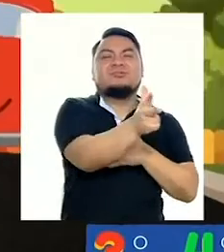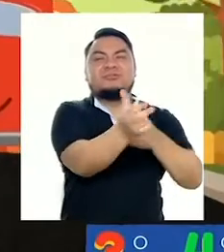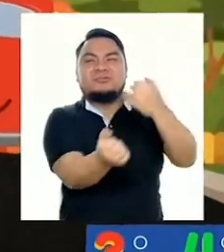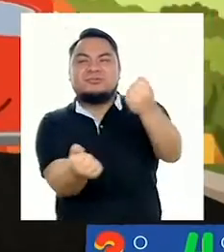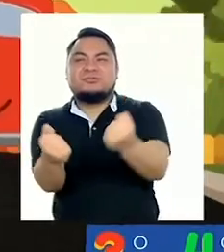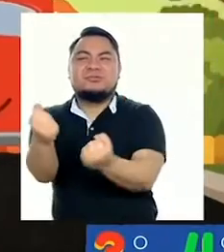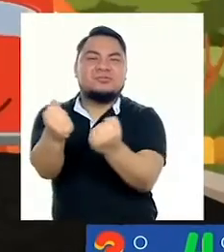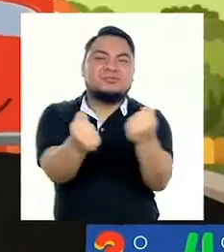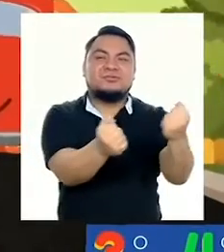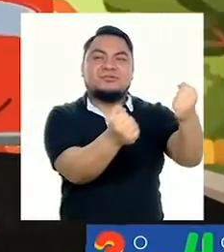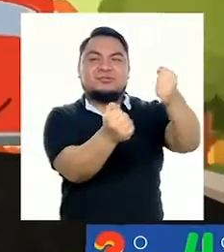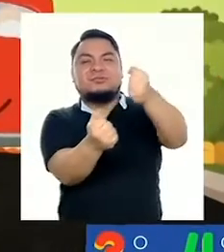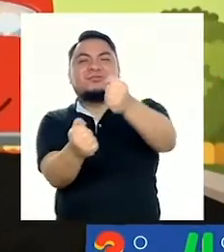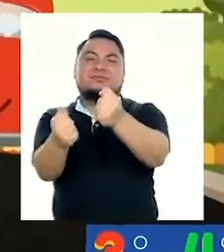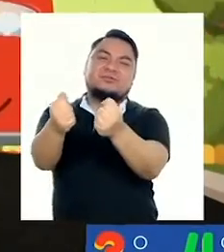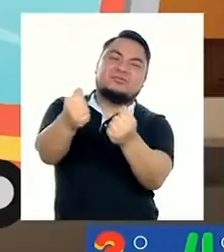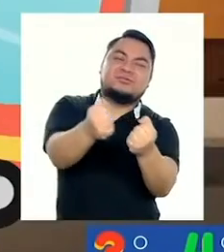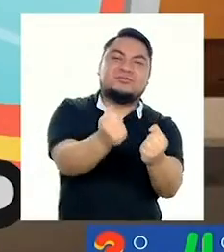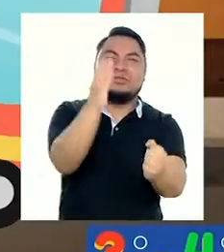Autopista.